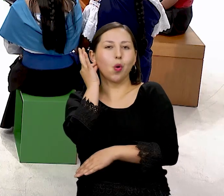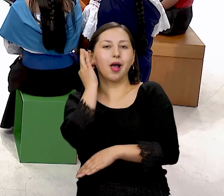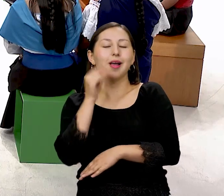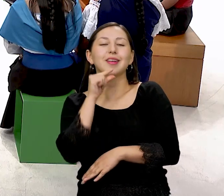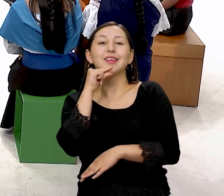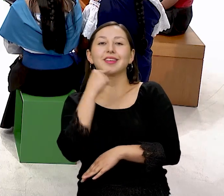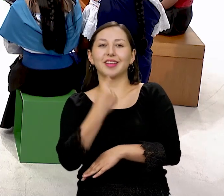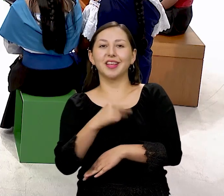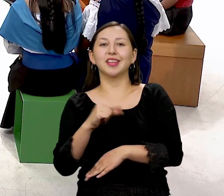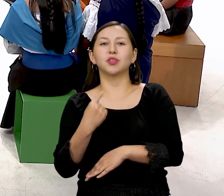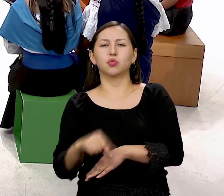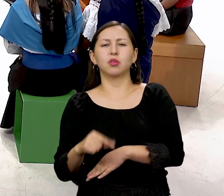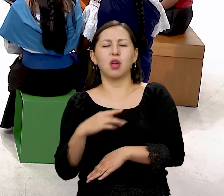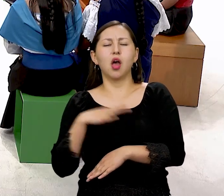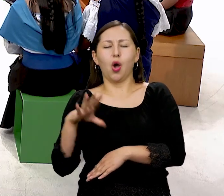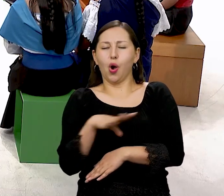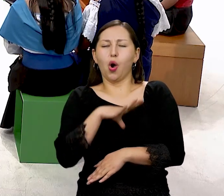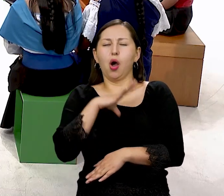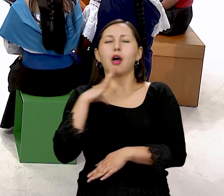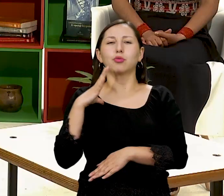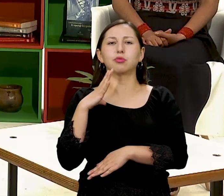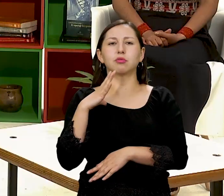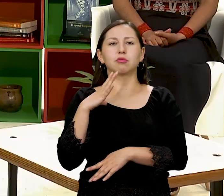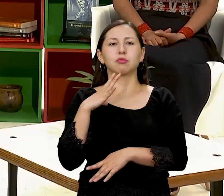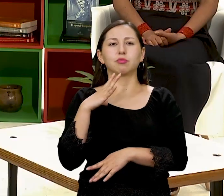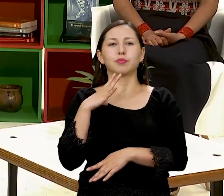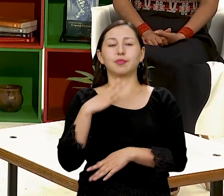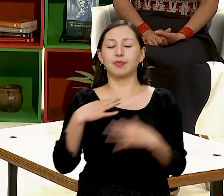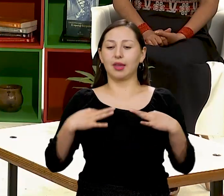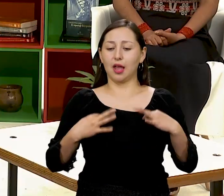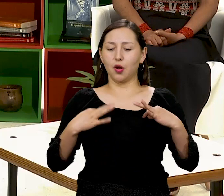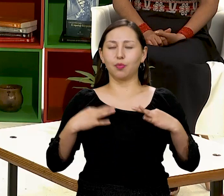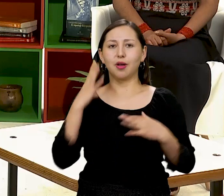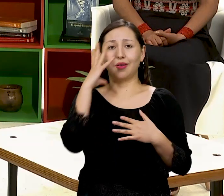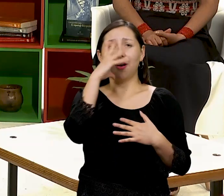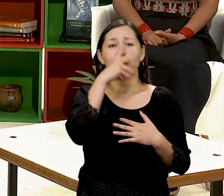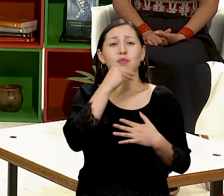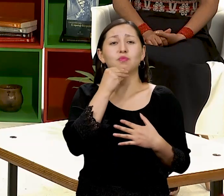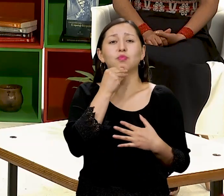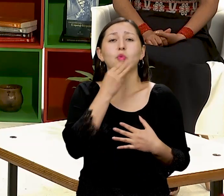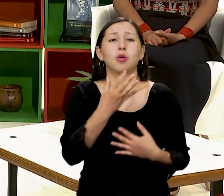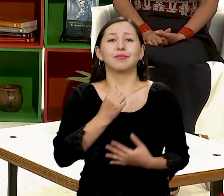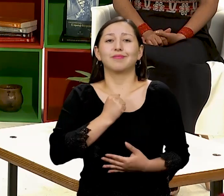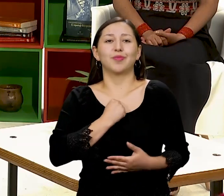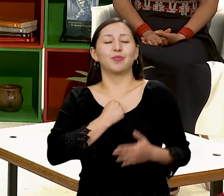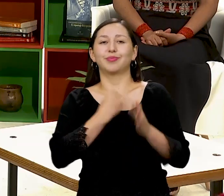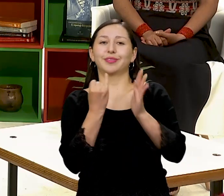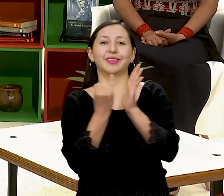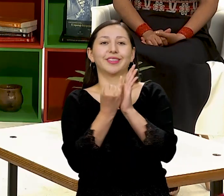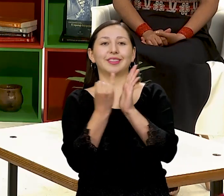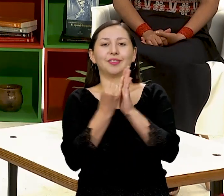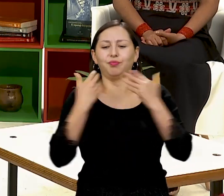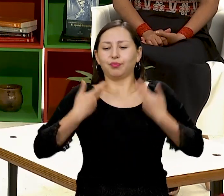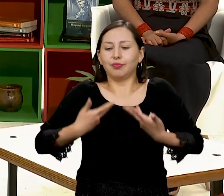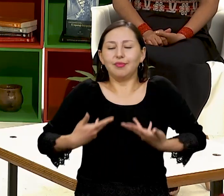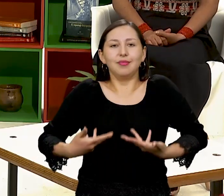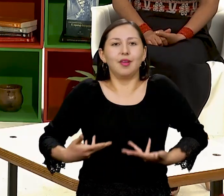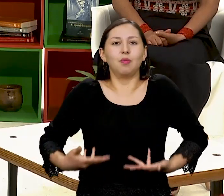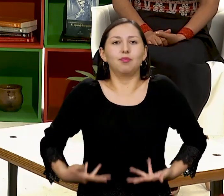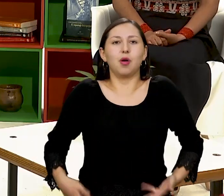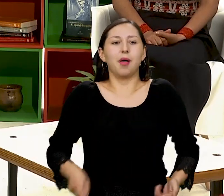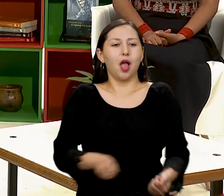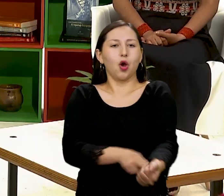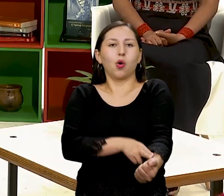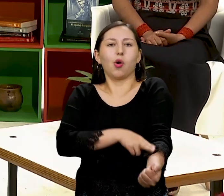siento muy orgullosa de lo que soy. Me gusta vestir nuestra vestimenta, que para mí no es un traje